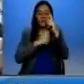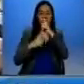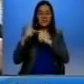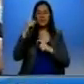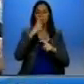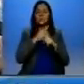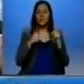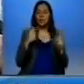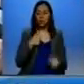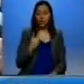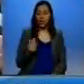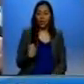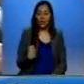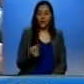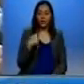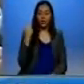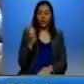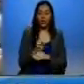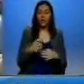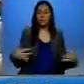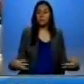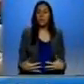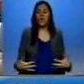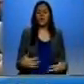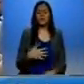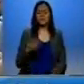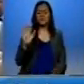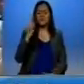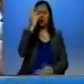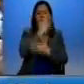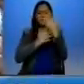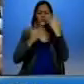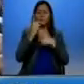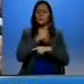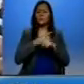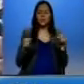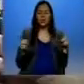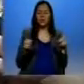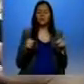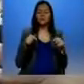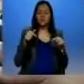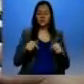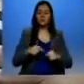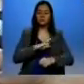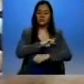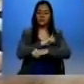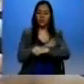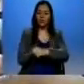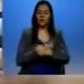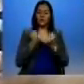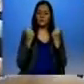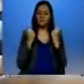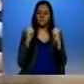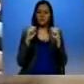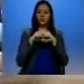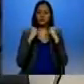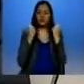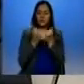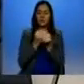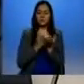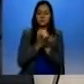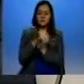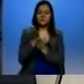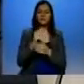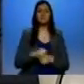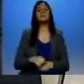Quieren acobardar al pueblo ecuatoriano, quieren aturdirnos, quieren confundirnos. Pero así también se forman las naciones y se forjan las sociedades. Saldremos adelante.